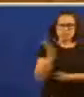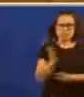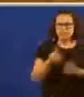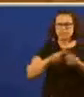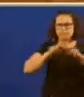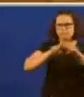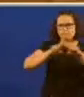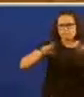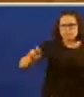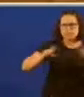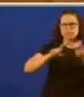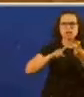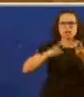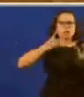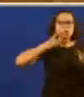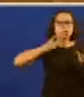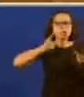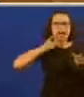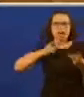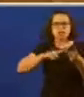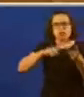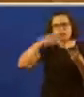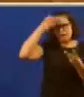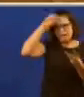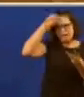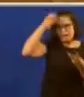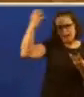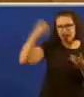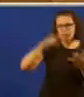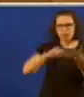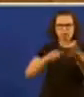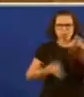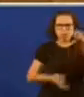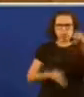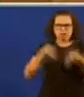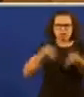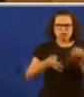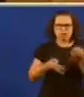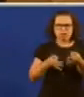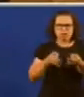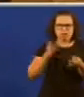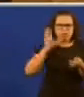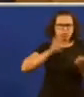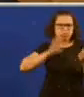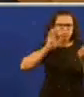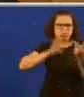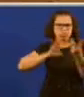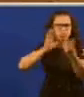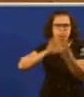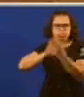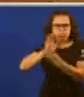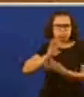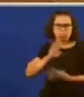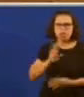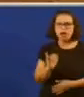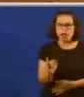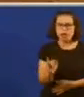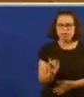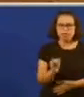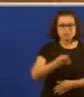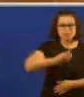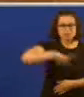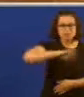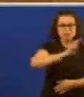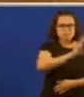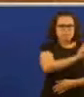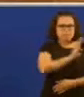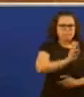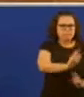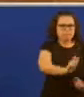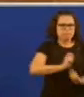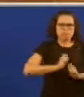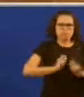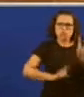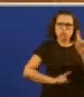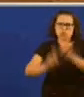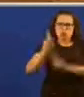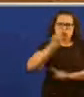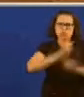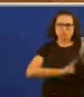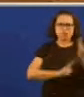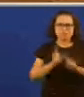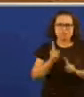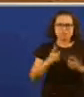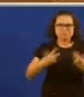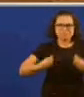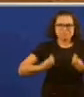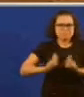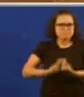a banqueiros, a casa real e a propia justiza. Son, señor Feijó, vostedes que inconstitúen un problema para a convivencia e